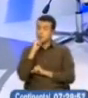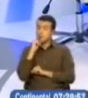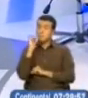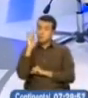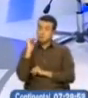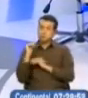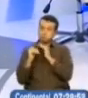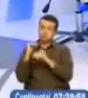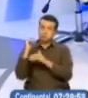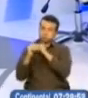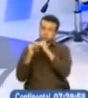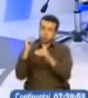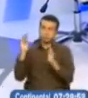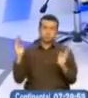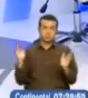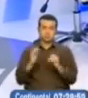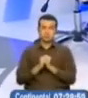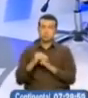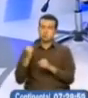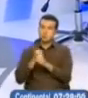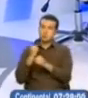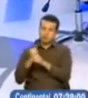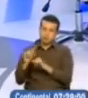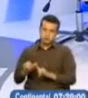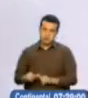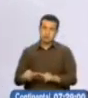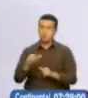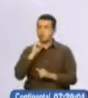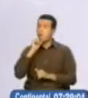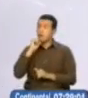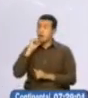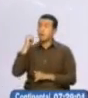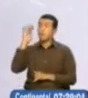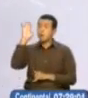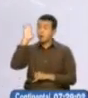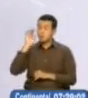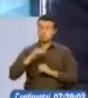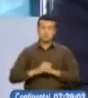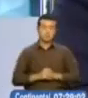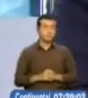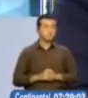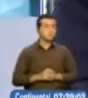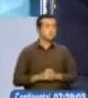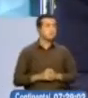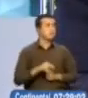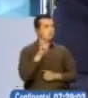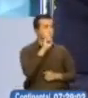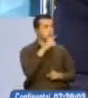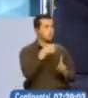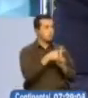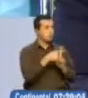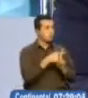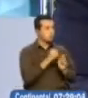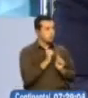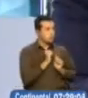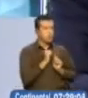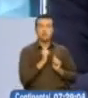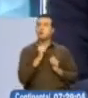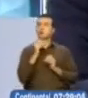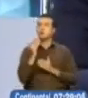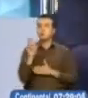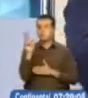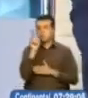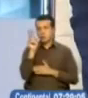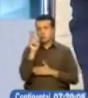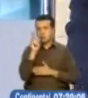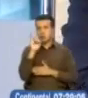en construcción. Es como estamos trabajando, pero hace falta de largo, ¿no? Tú estás en viernes de descanso, Emi está en